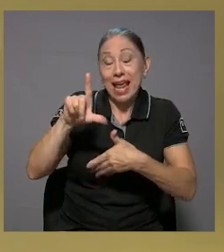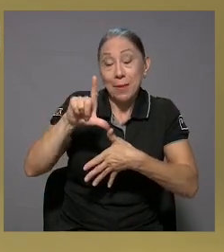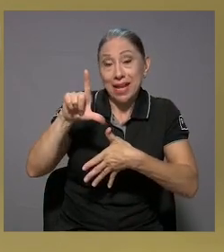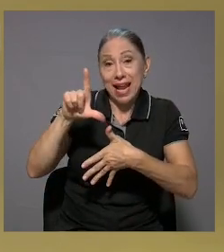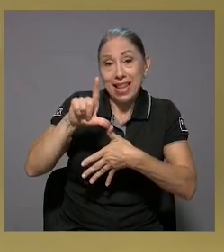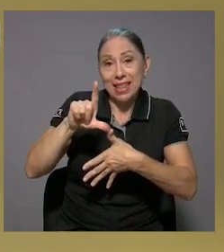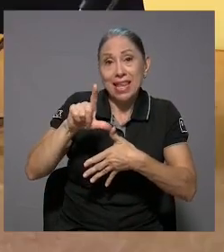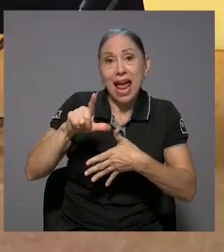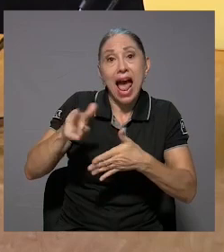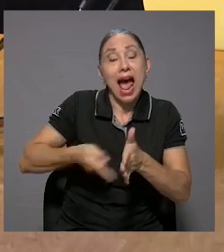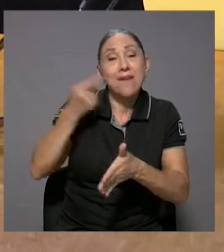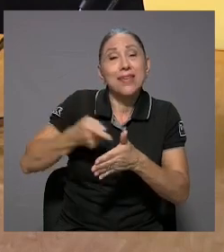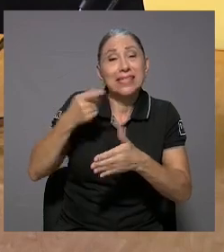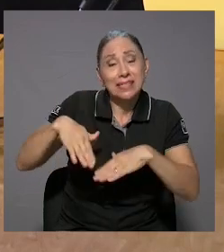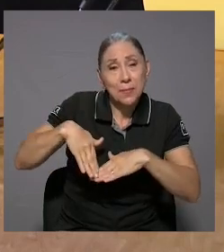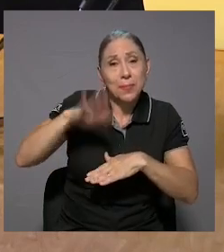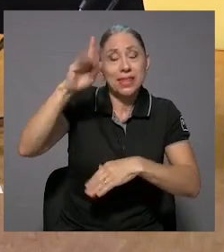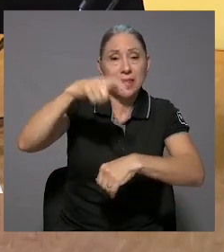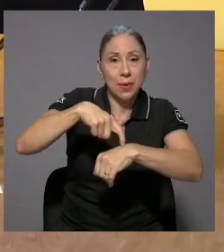ese tiempo.